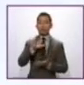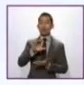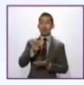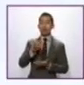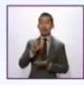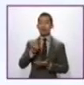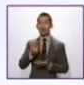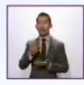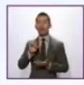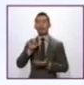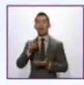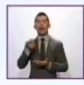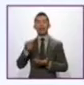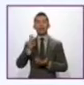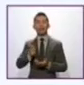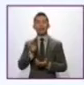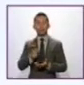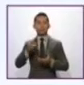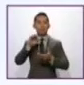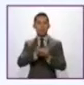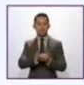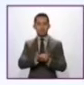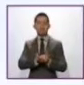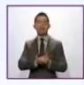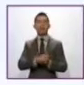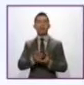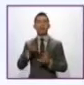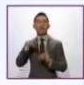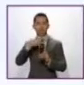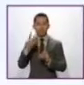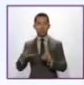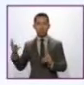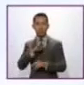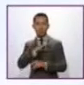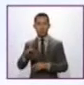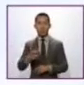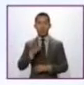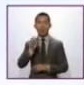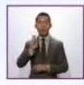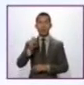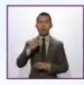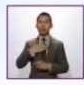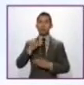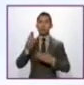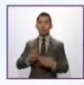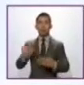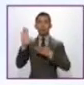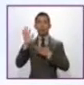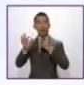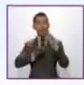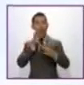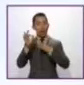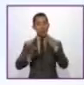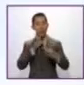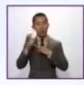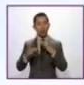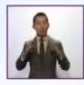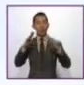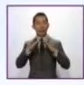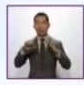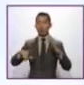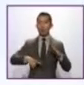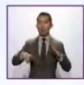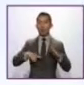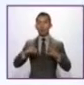se llevarán a cabo los matrimonios igualitarios. Ese es un compromiso también de campaña. La Casa de Gobierno